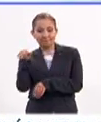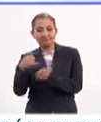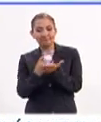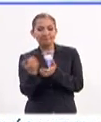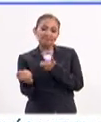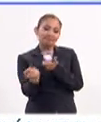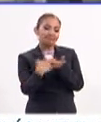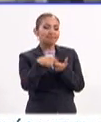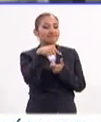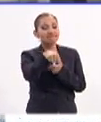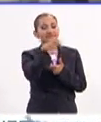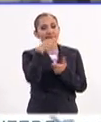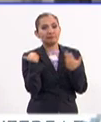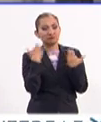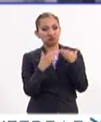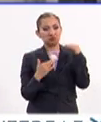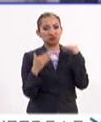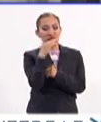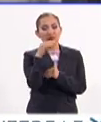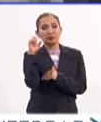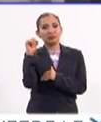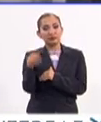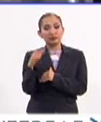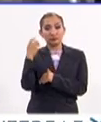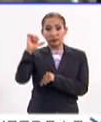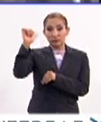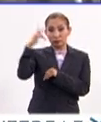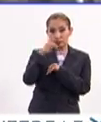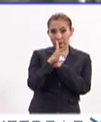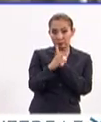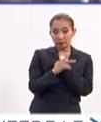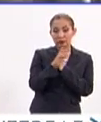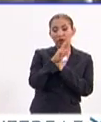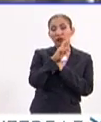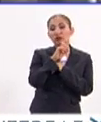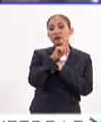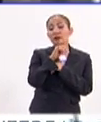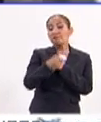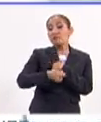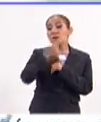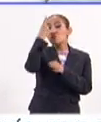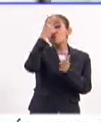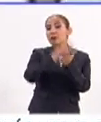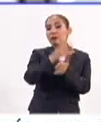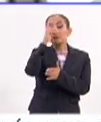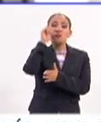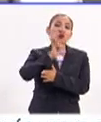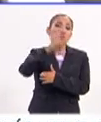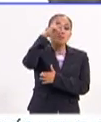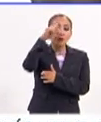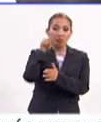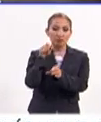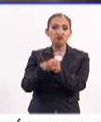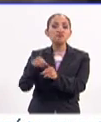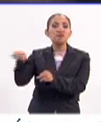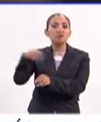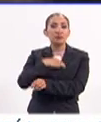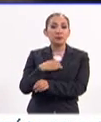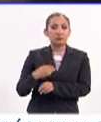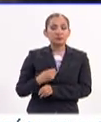decidió incorporarla como académica correspondiente extranjera. Rosalinda es la primera y la única mexicana en esta